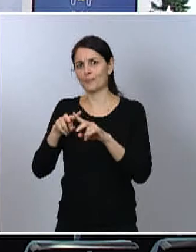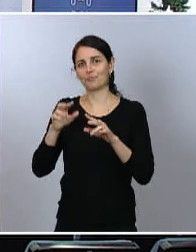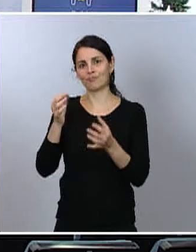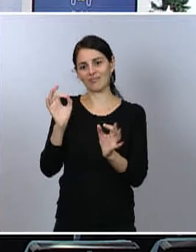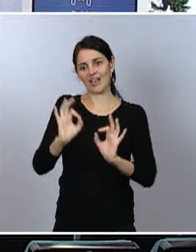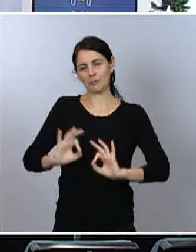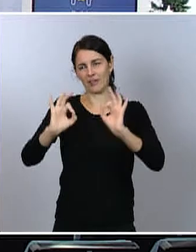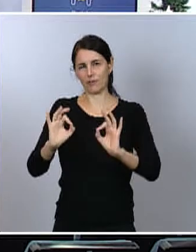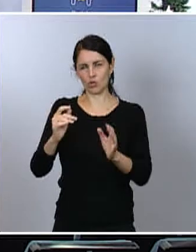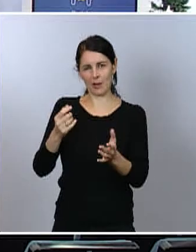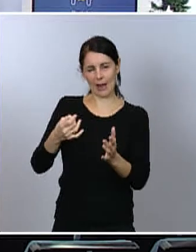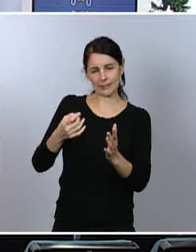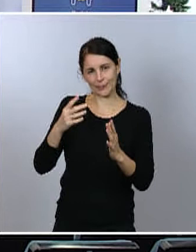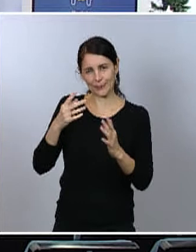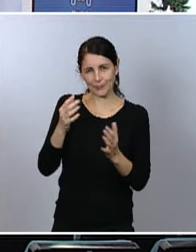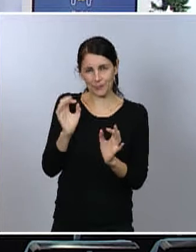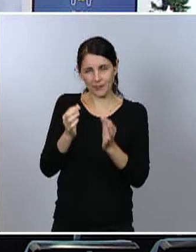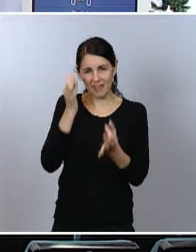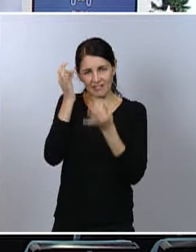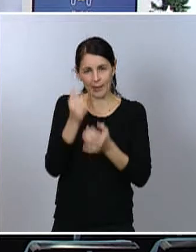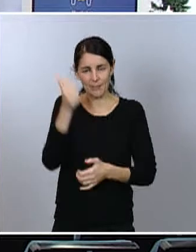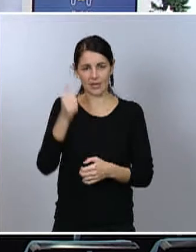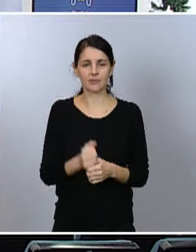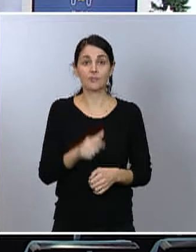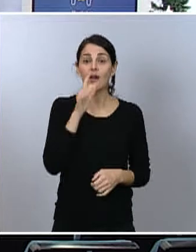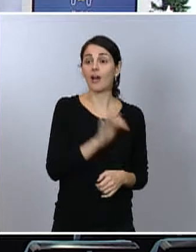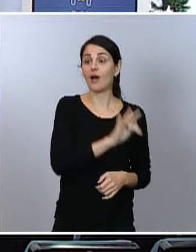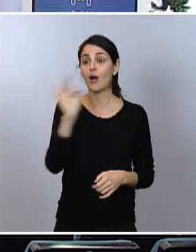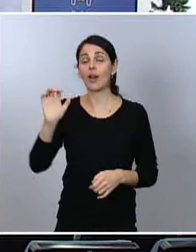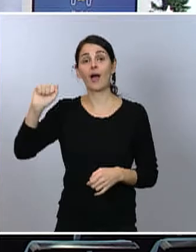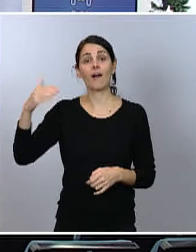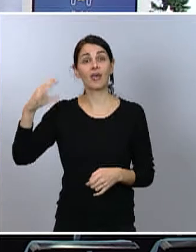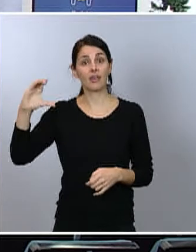Es el turno del diario ABC. Nieves Mira.